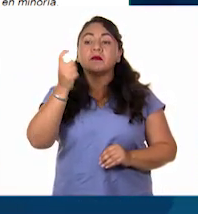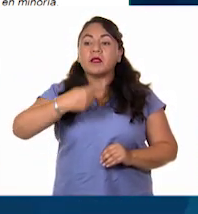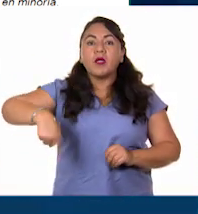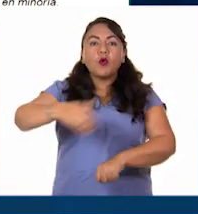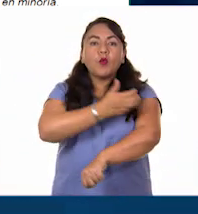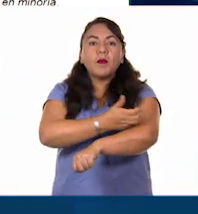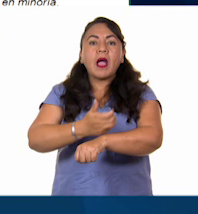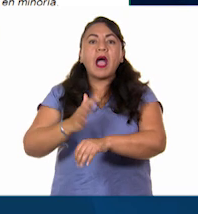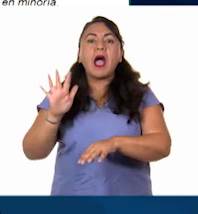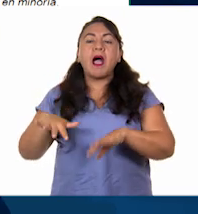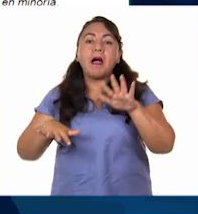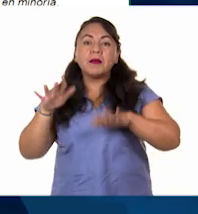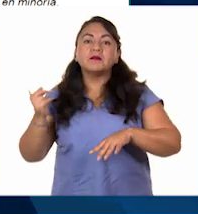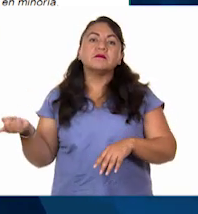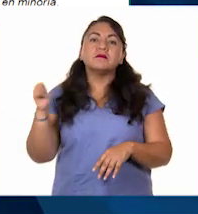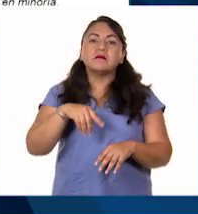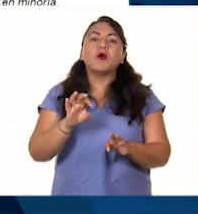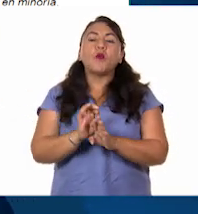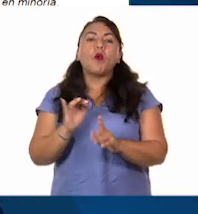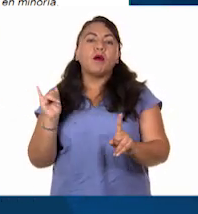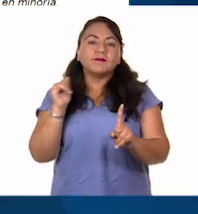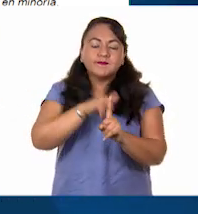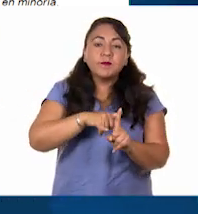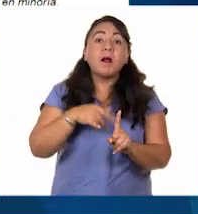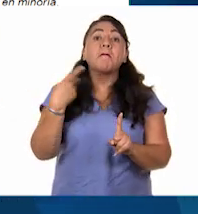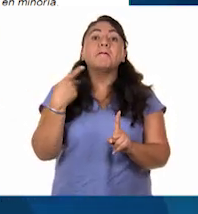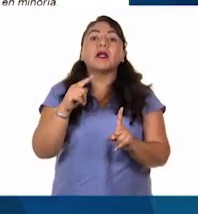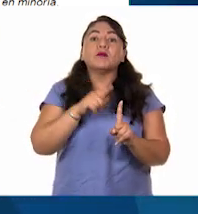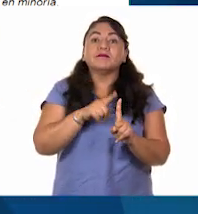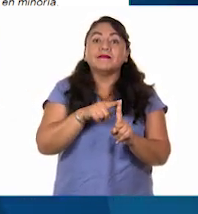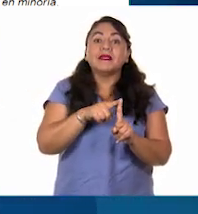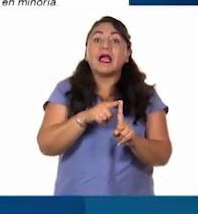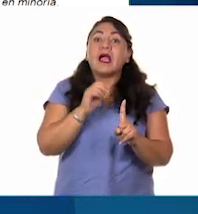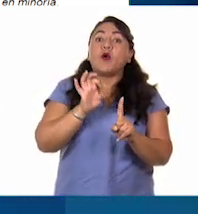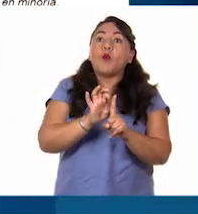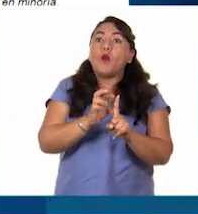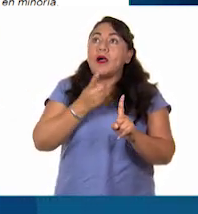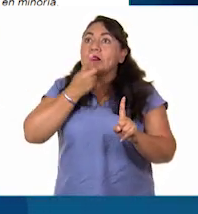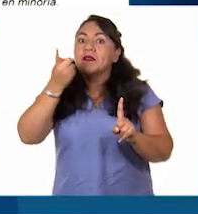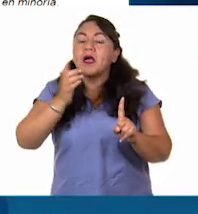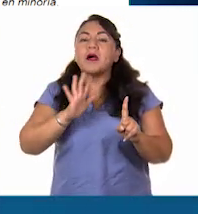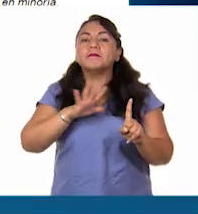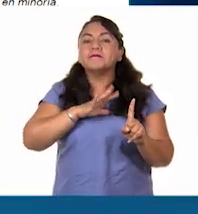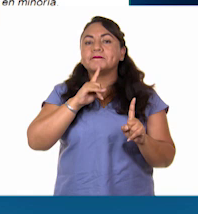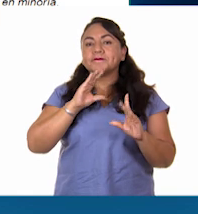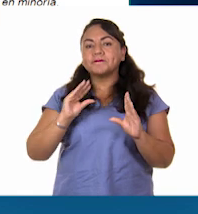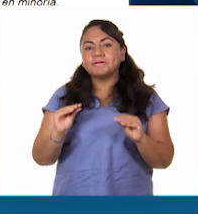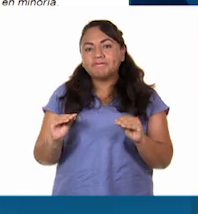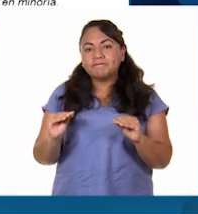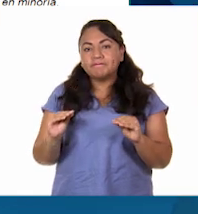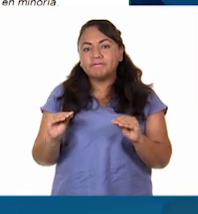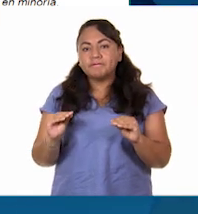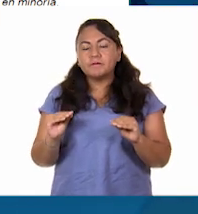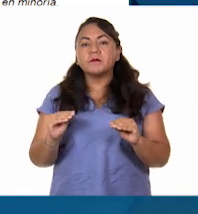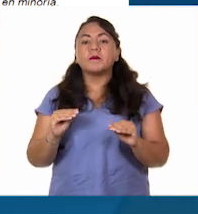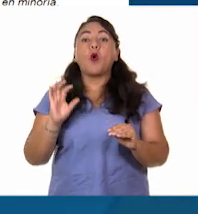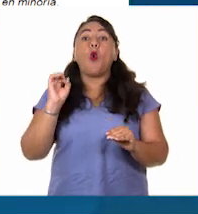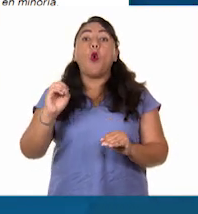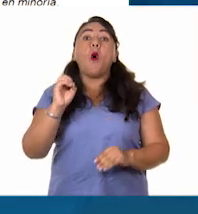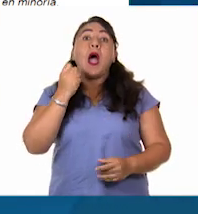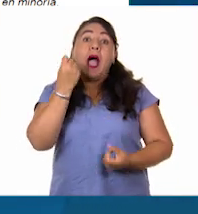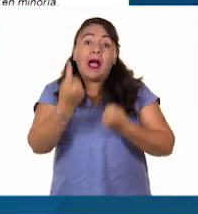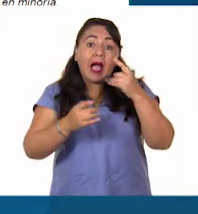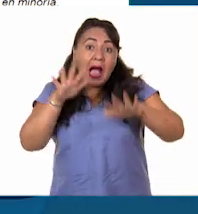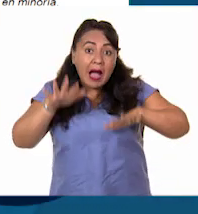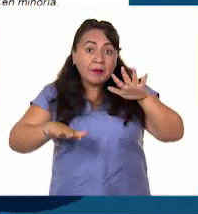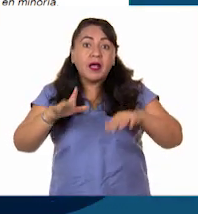acosen, pero que por sí mismas no ponen en evidencia que estén ocurriendo. Por ejemplo, tienen algún tipo de discapacidad